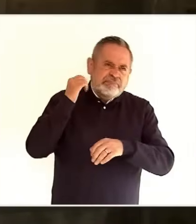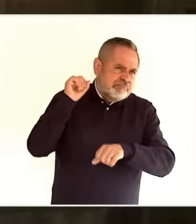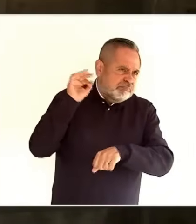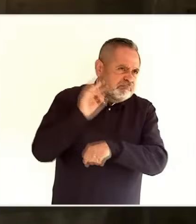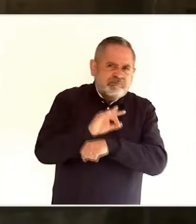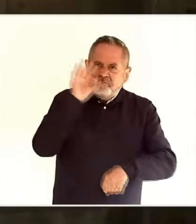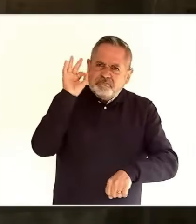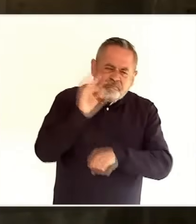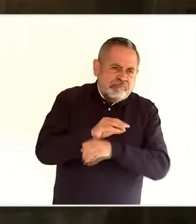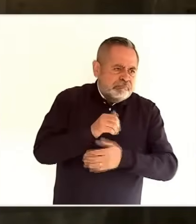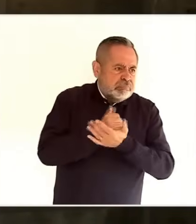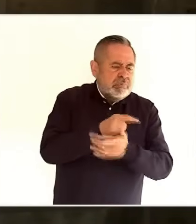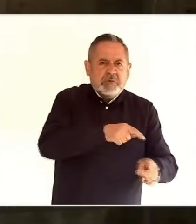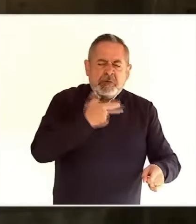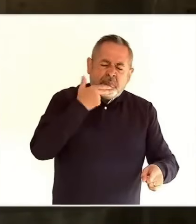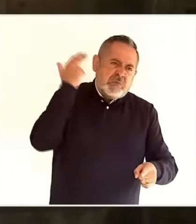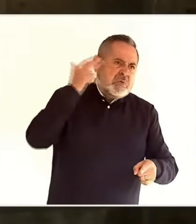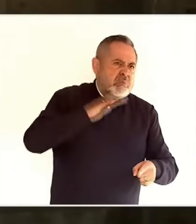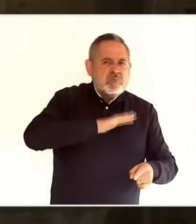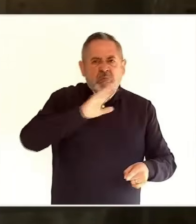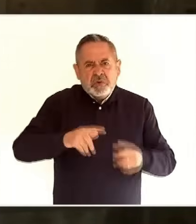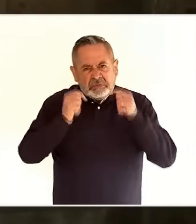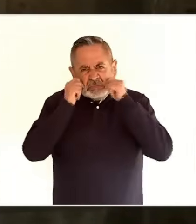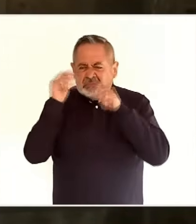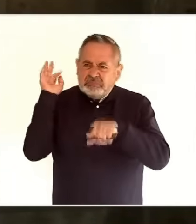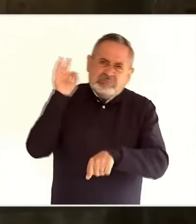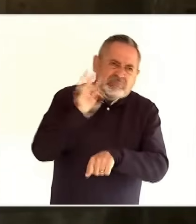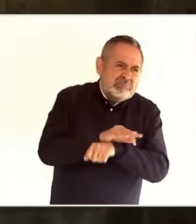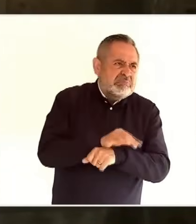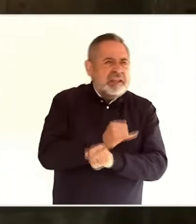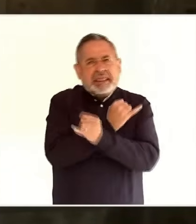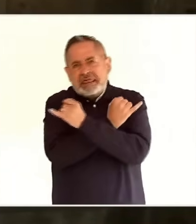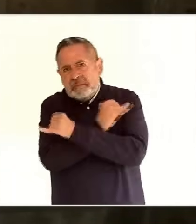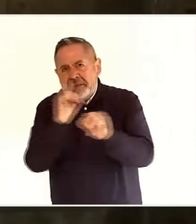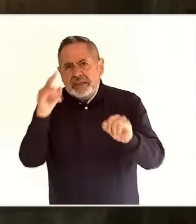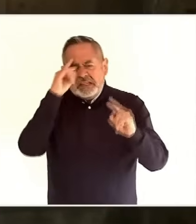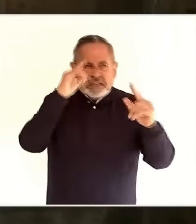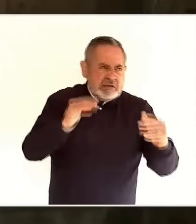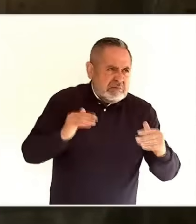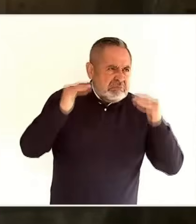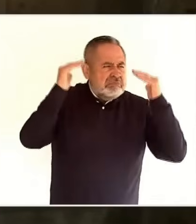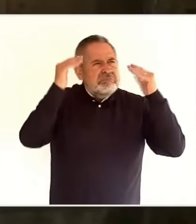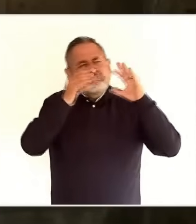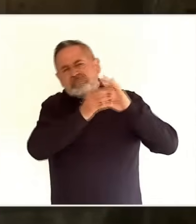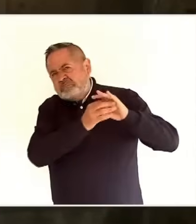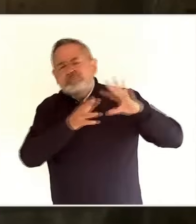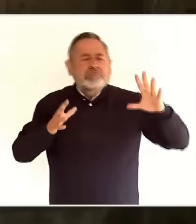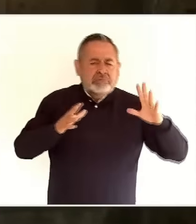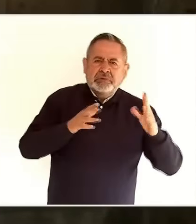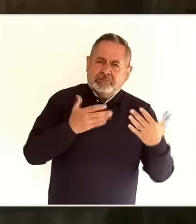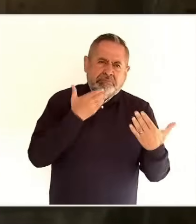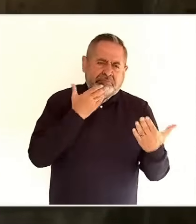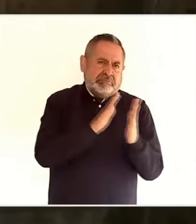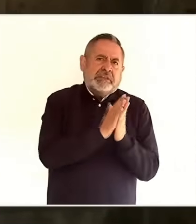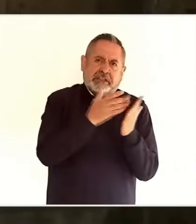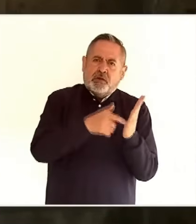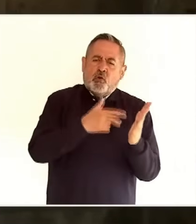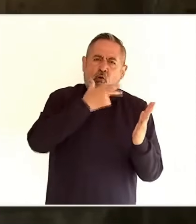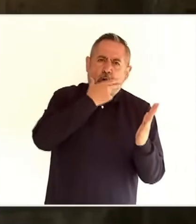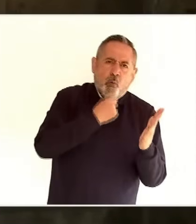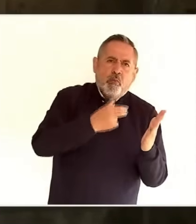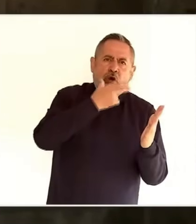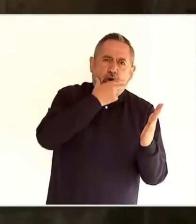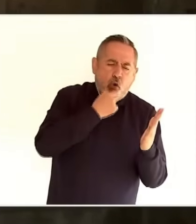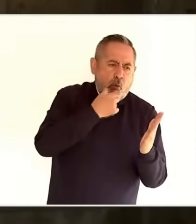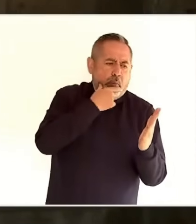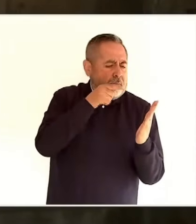la libertad, la independencia y la soberanía. Sin embargo, en los